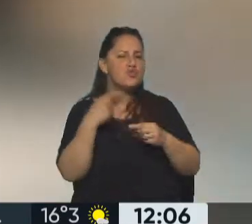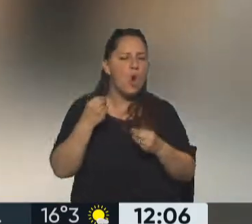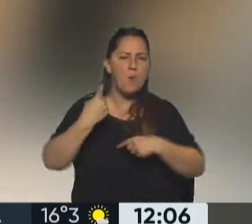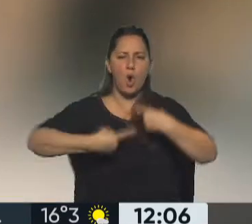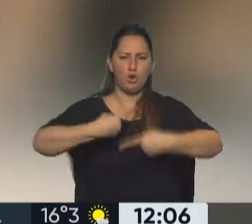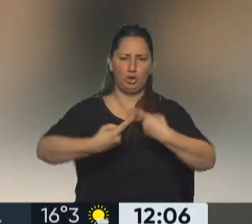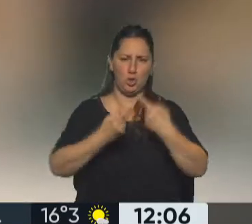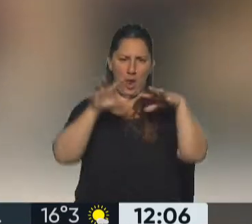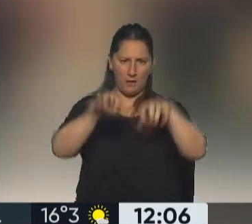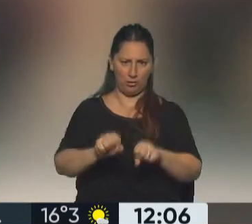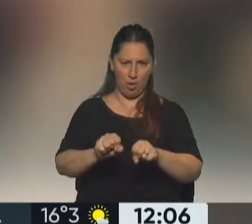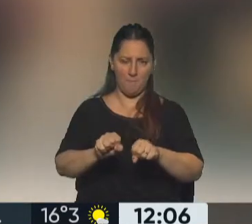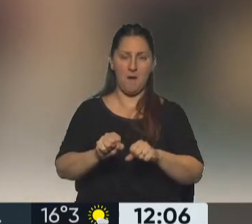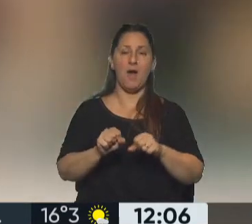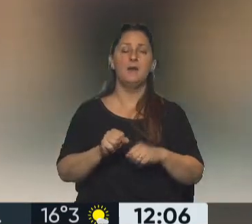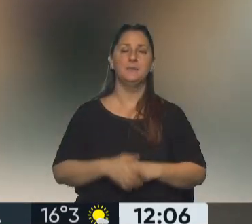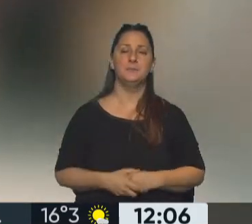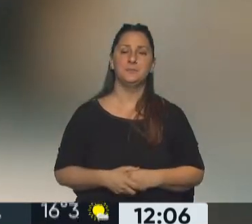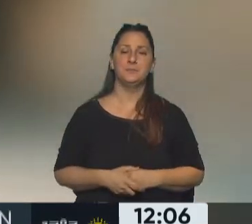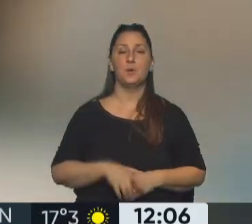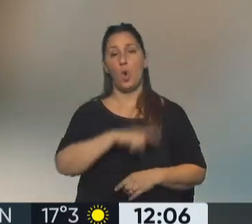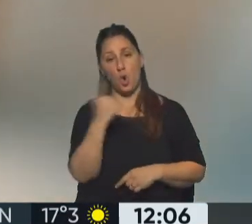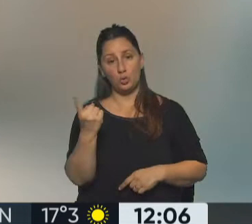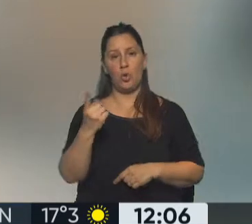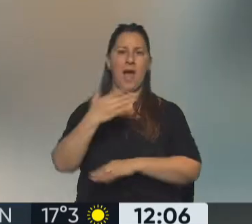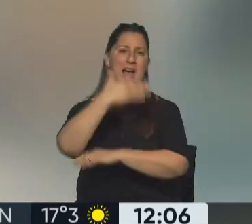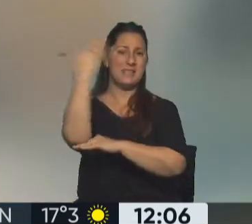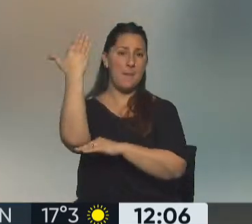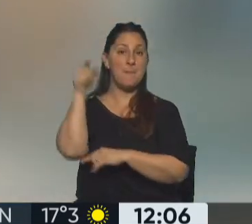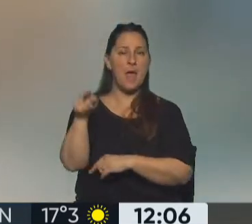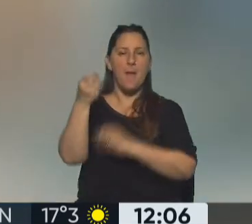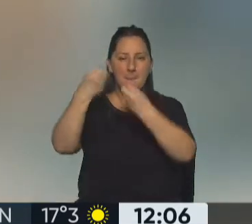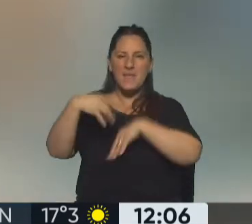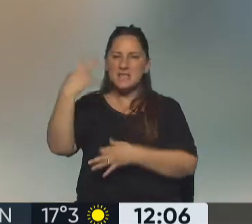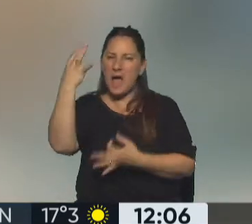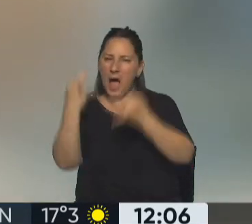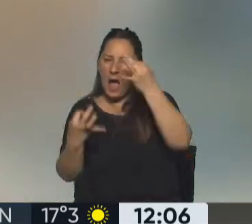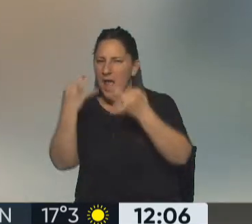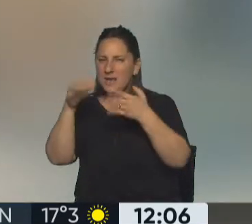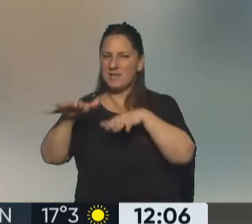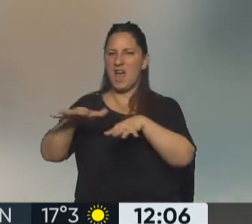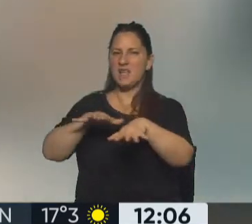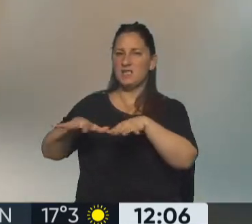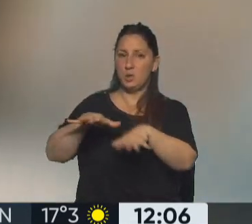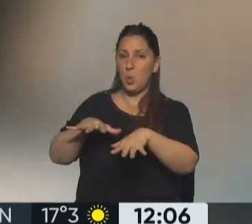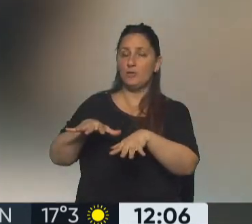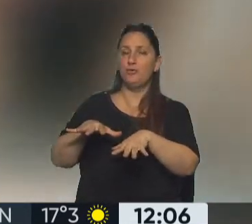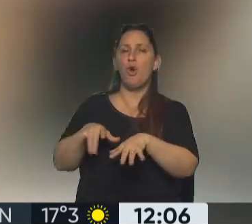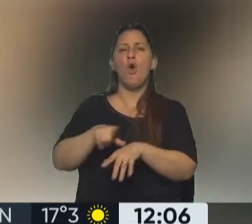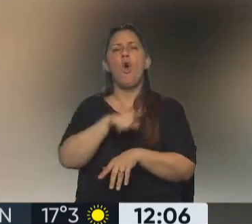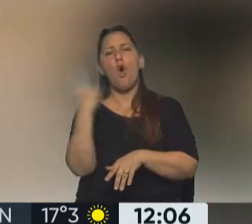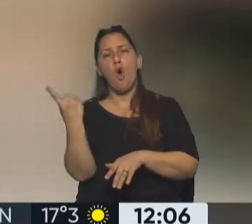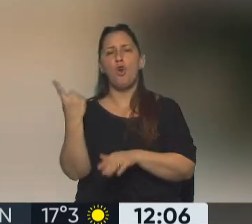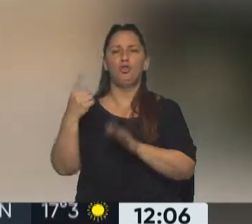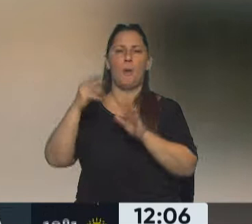muchos casos la continuidad de la toma, y en otros empezar justamente a analizar la posibilidad de generar otras